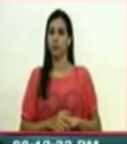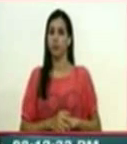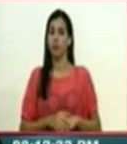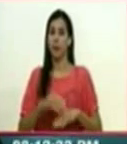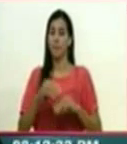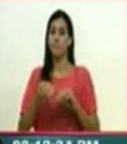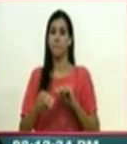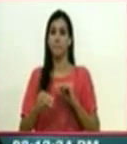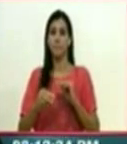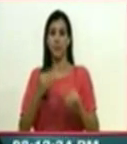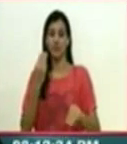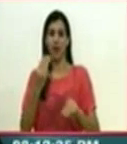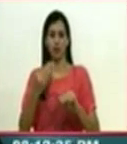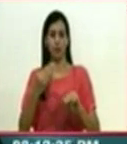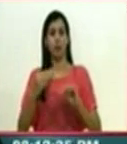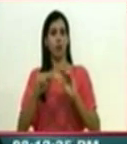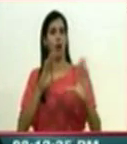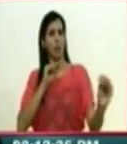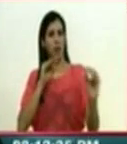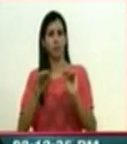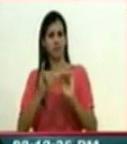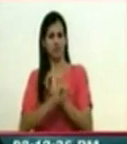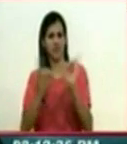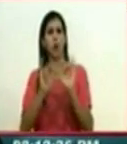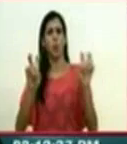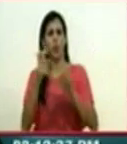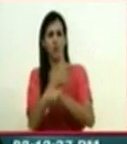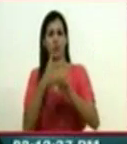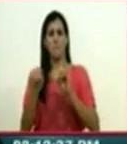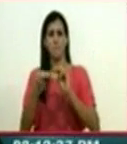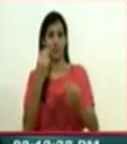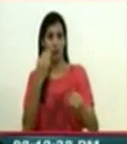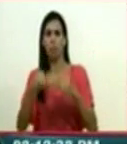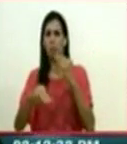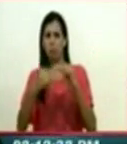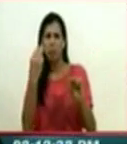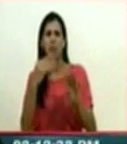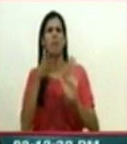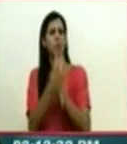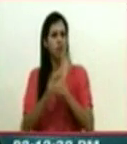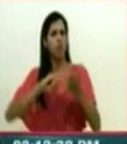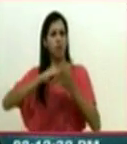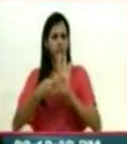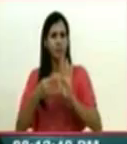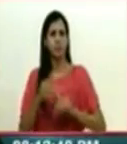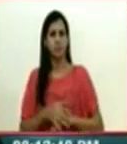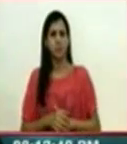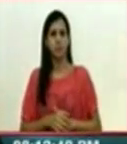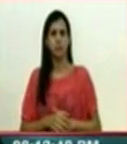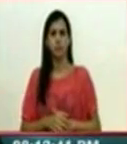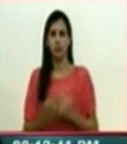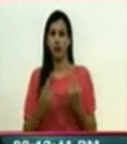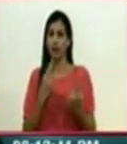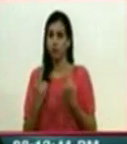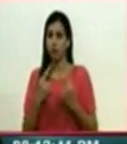que intercambiamos después de instalación de este nuevo gobierno, bueno, apuntaban hacia relaciones